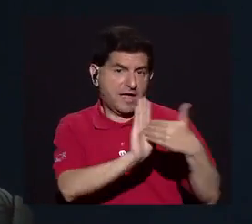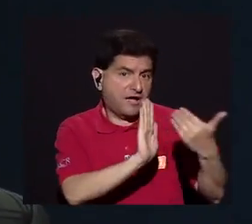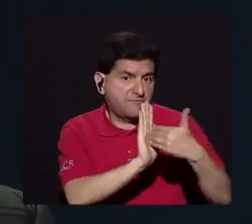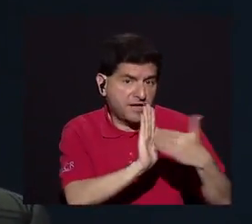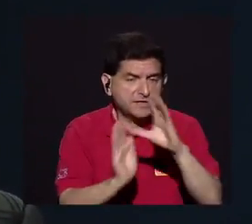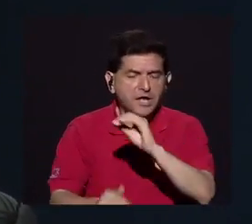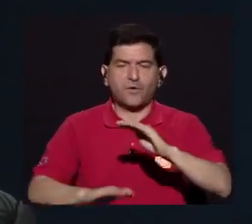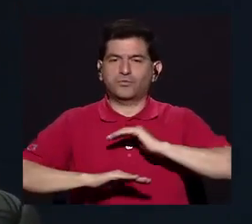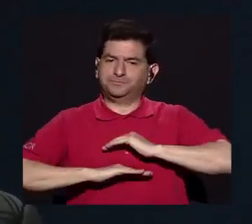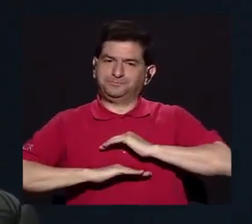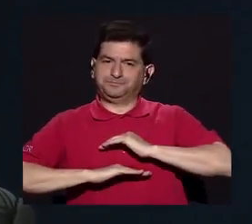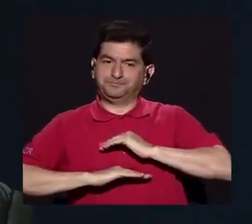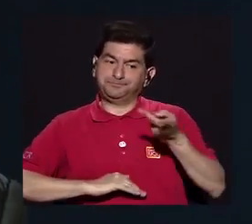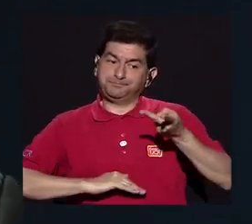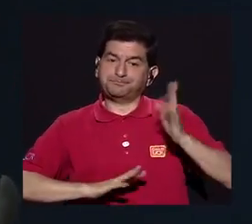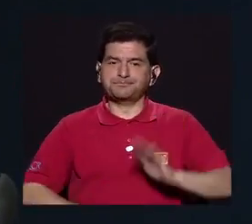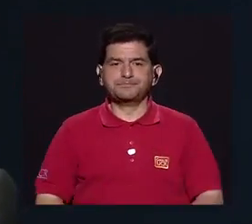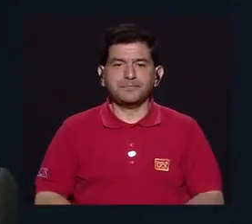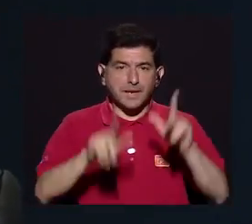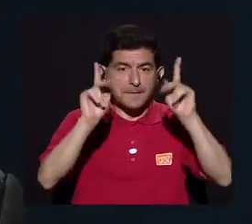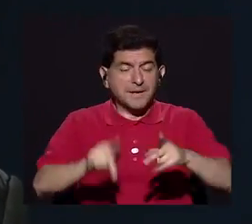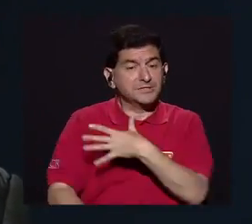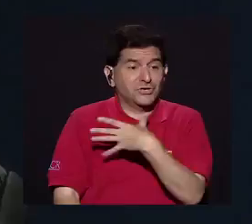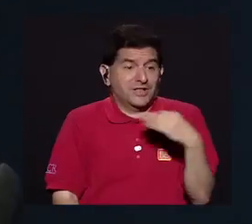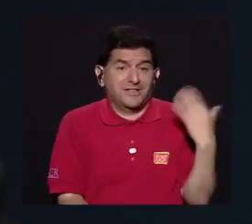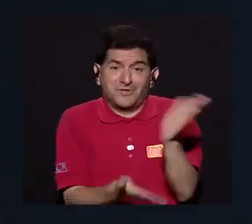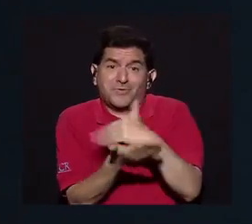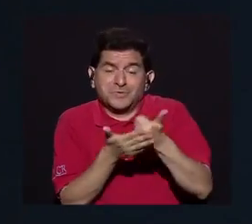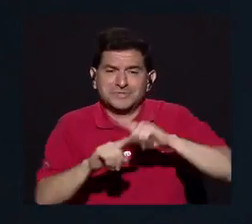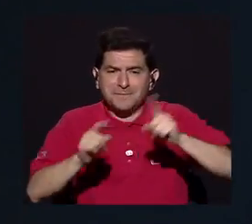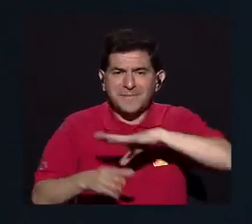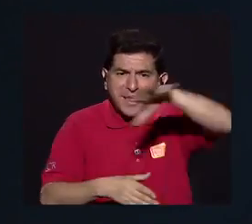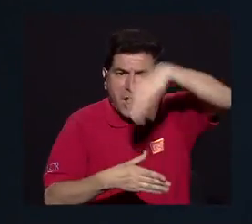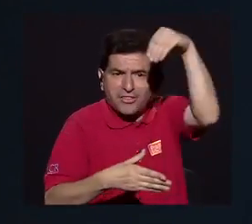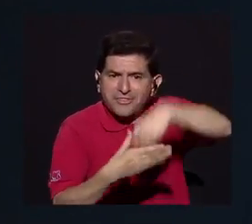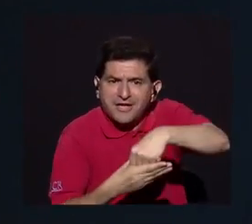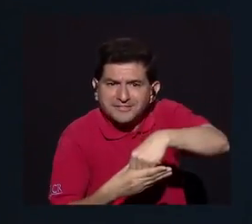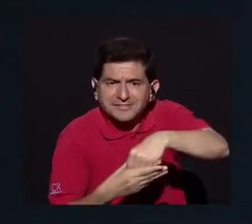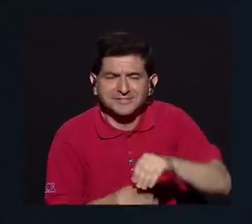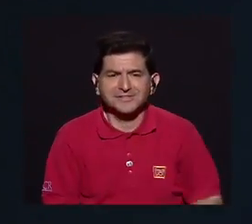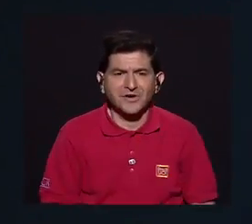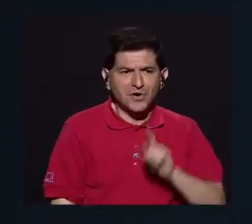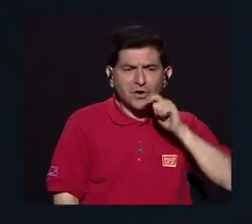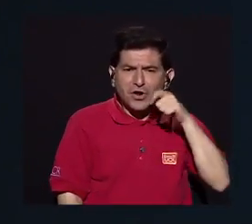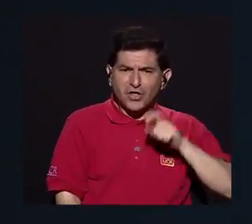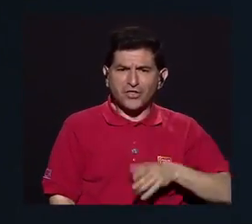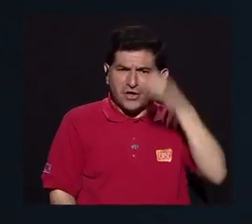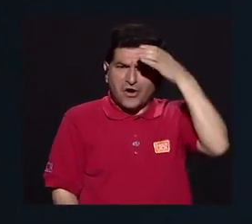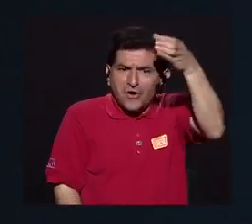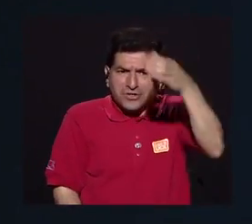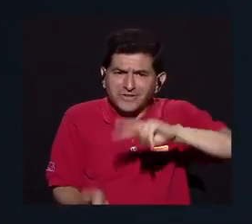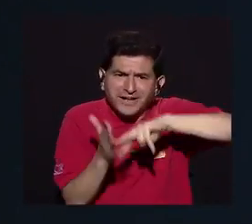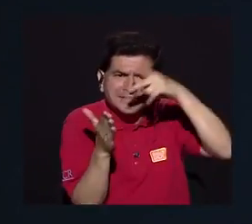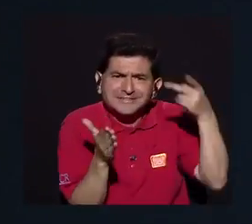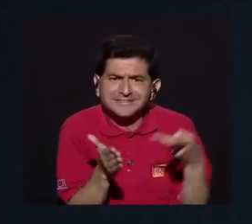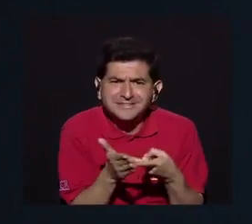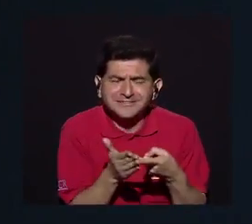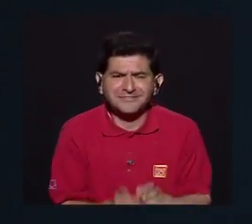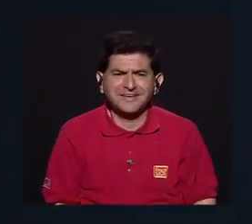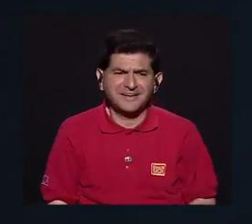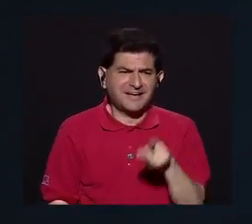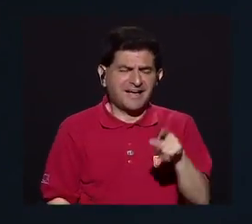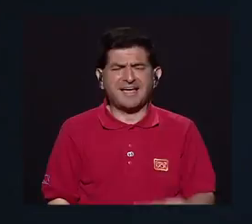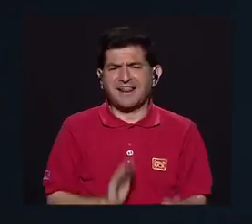perturbador o gratificante. O sea, puede haber gente que le guste algo, pero el contexto, el código cultural, lo lleva,